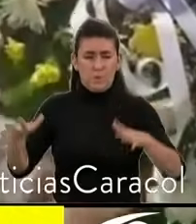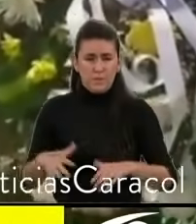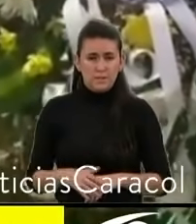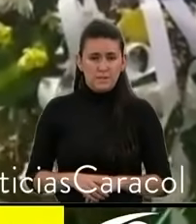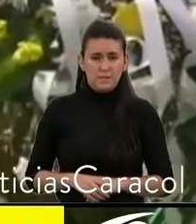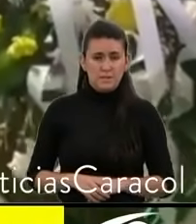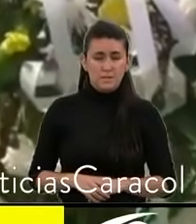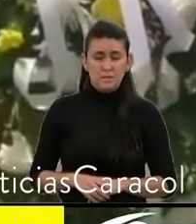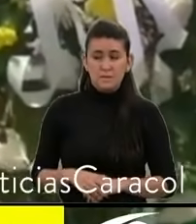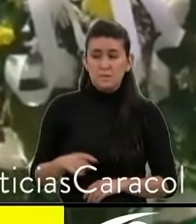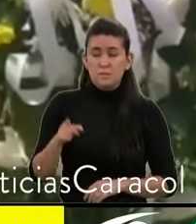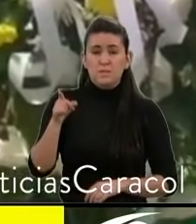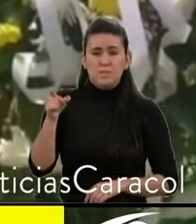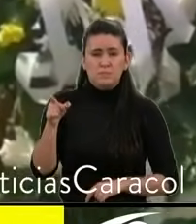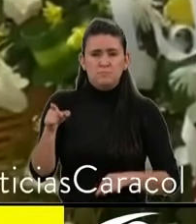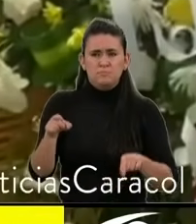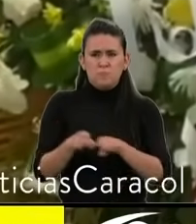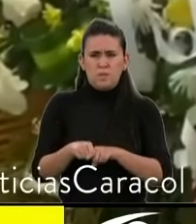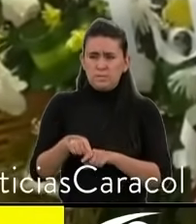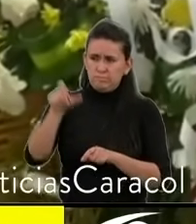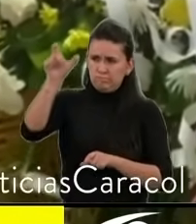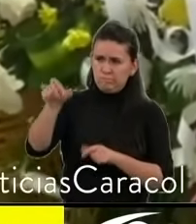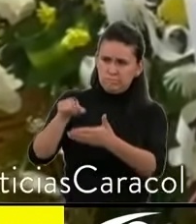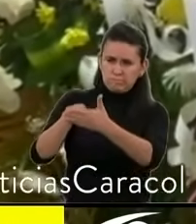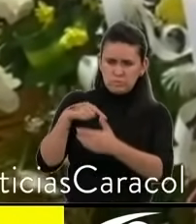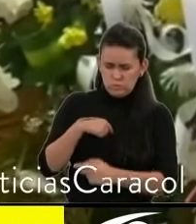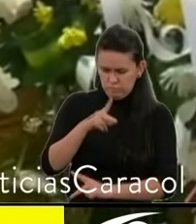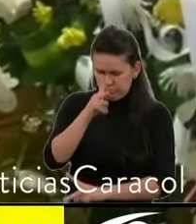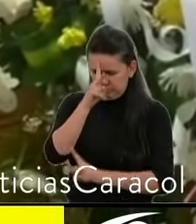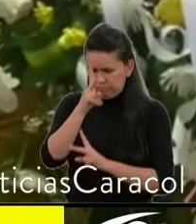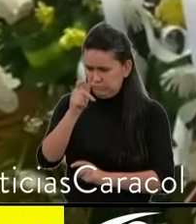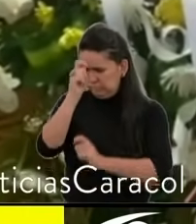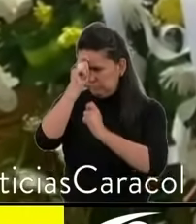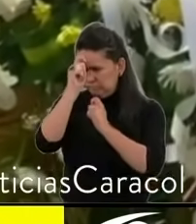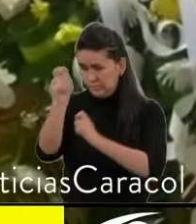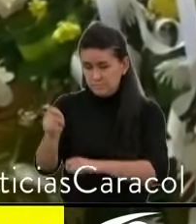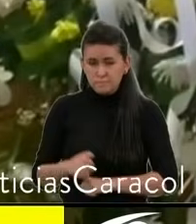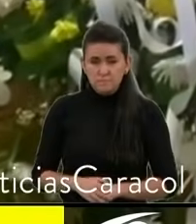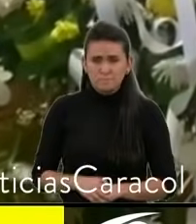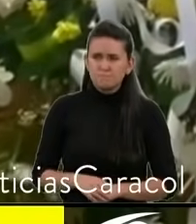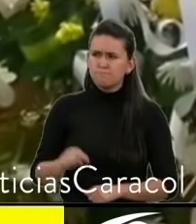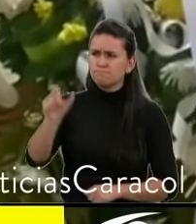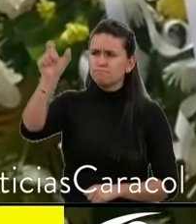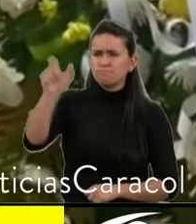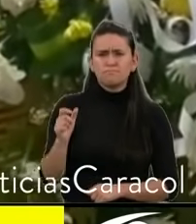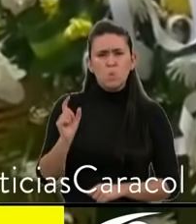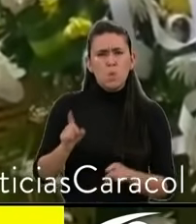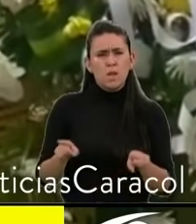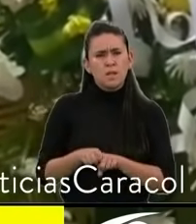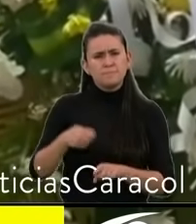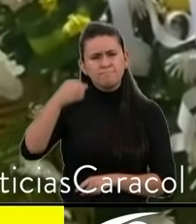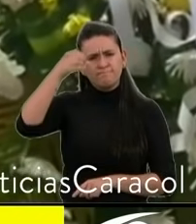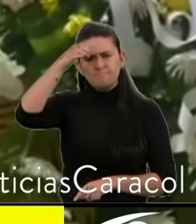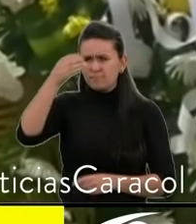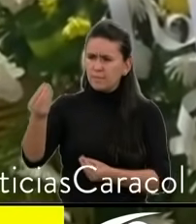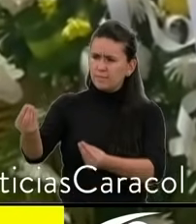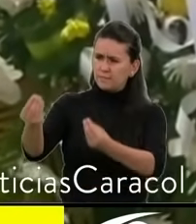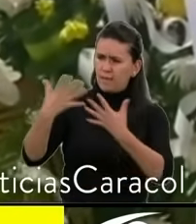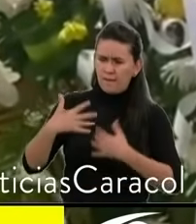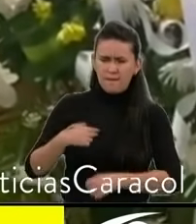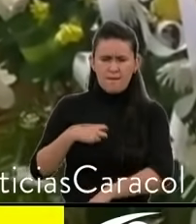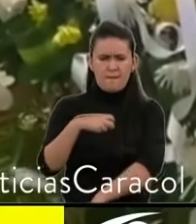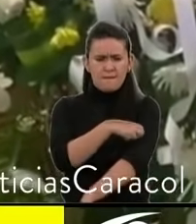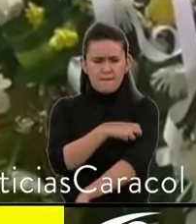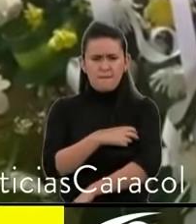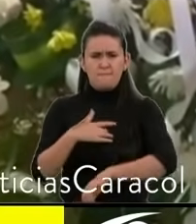que le tuviera muchísimo respeto. Que sabía llenarlo a uno de energías, de